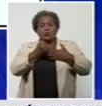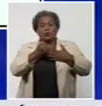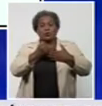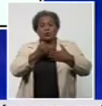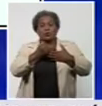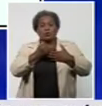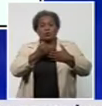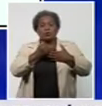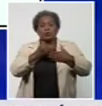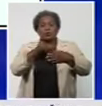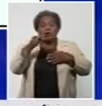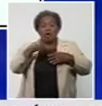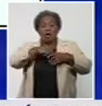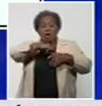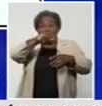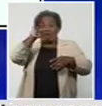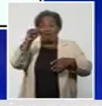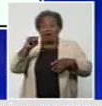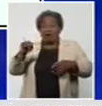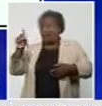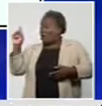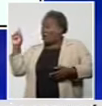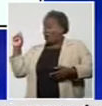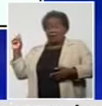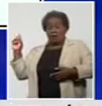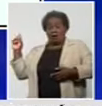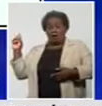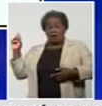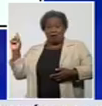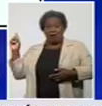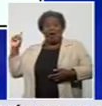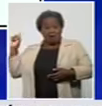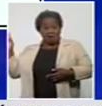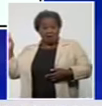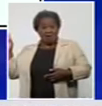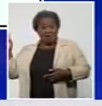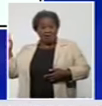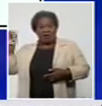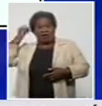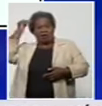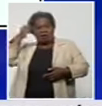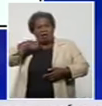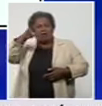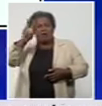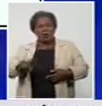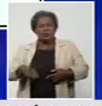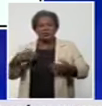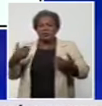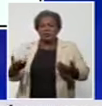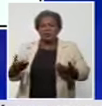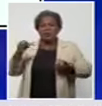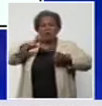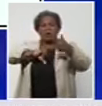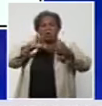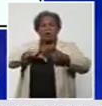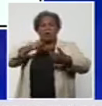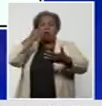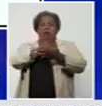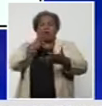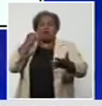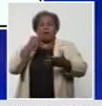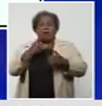una gráfica donde evaluamos el comportamiento de los confirmados en